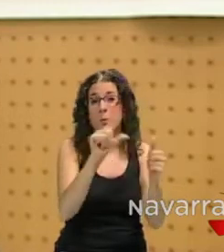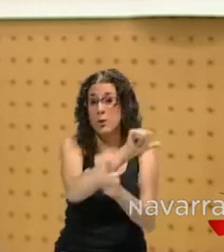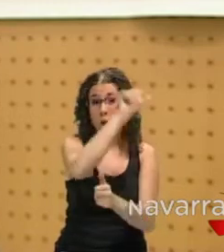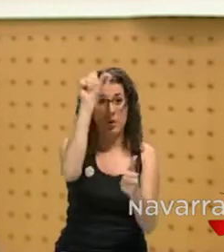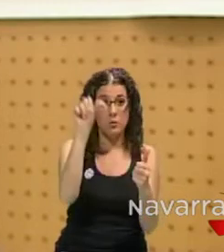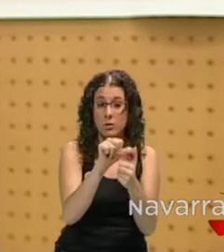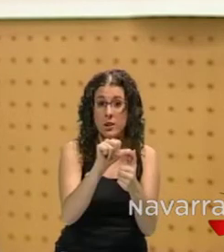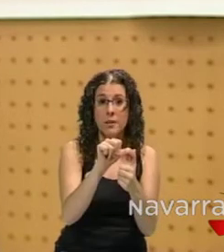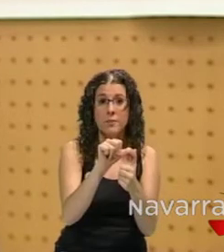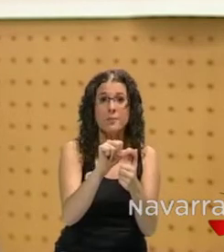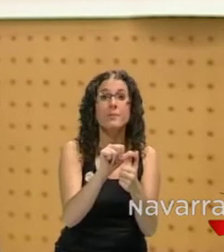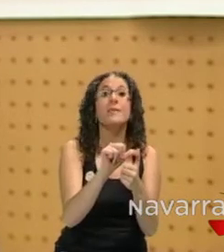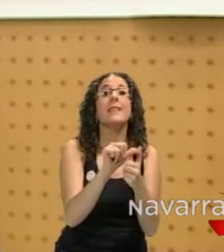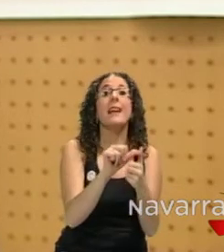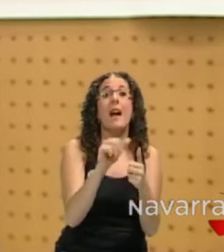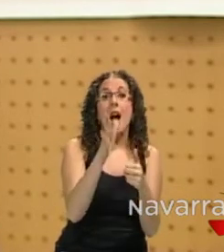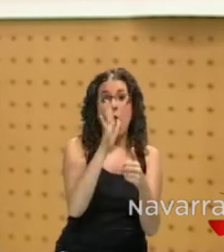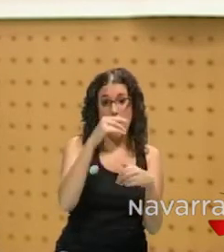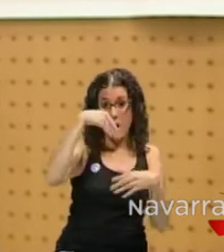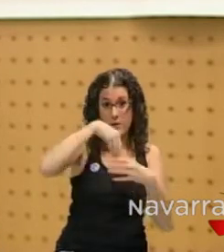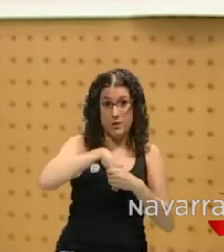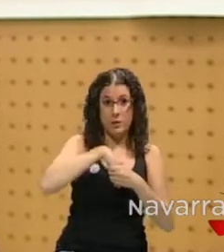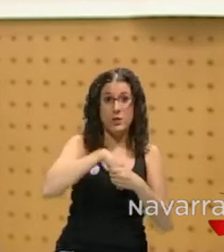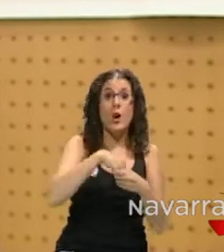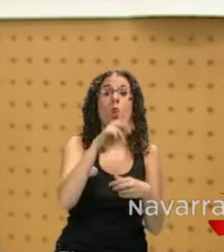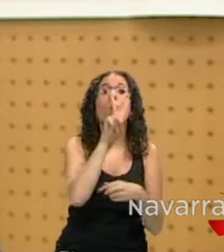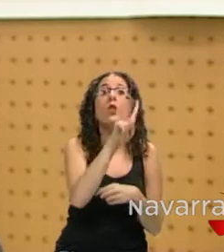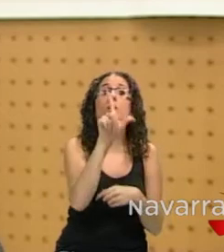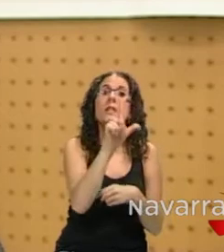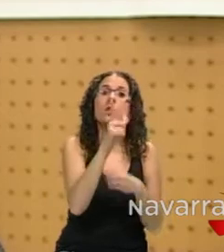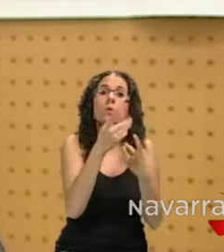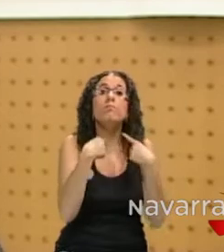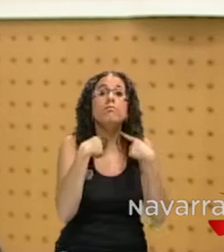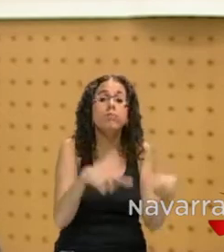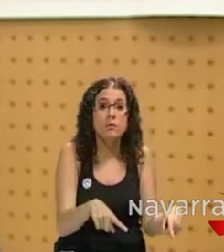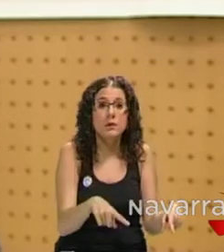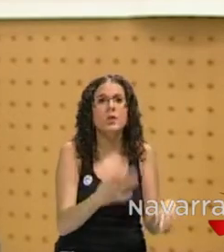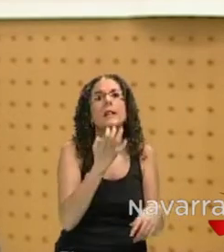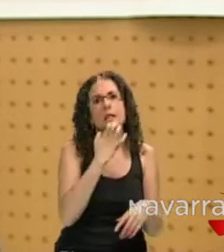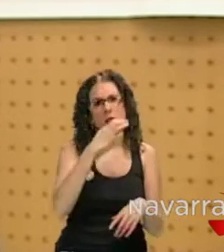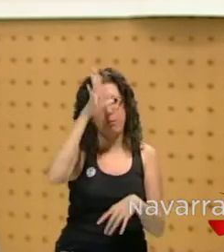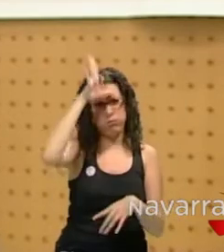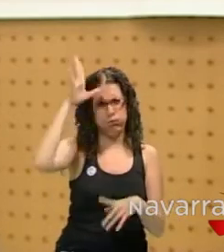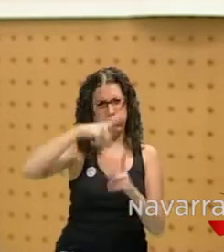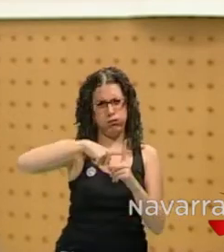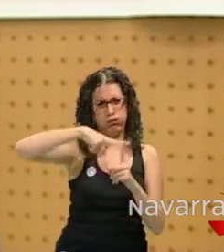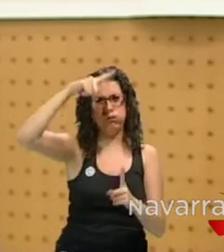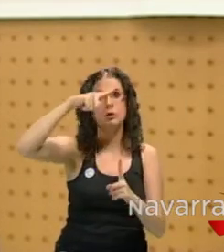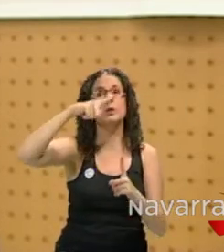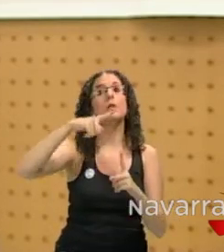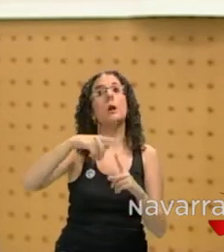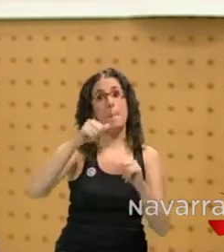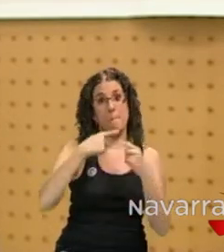litros de líquido al día, 1 y pico, eso hay que compensarlo. Y cuando hace mucho calor, más. Se puede